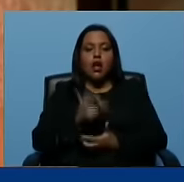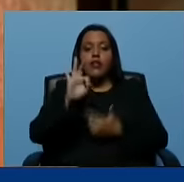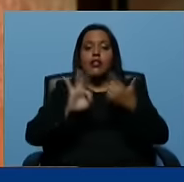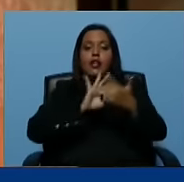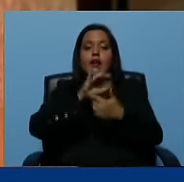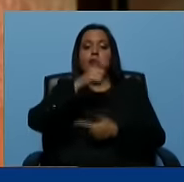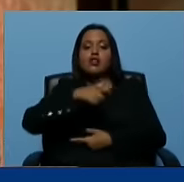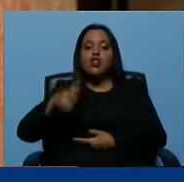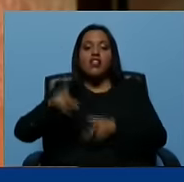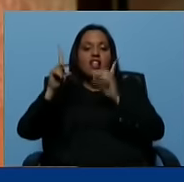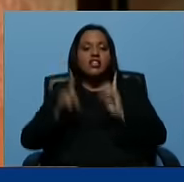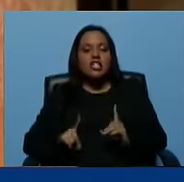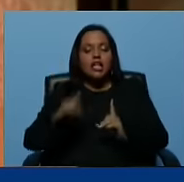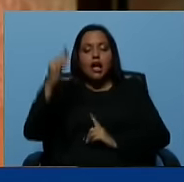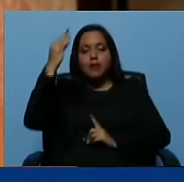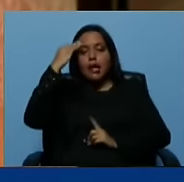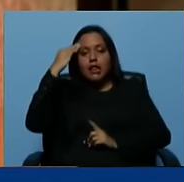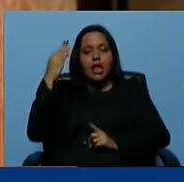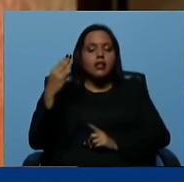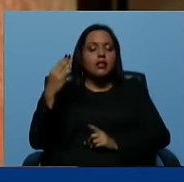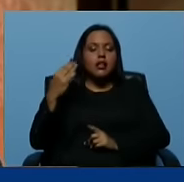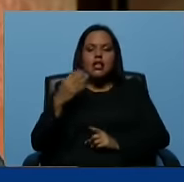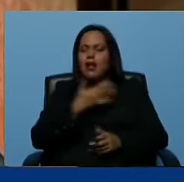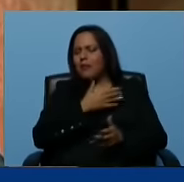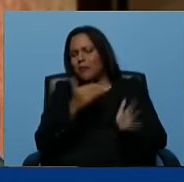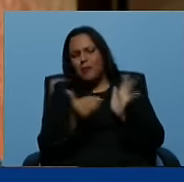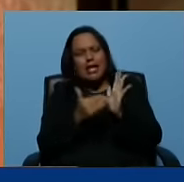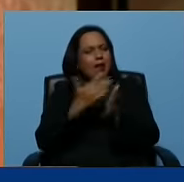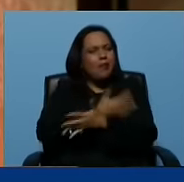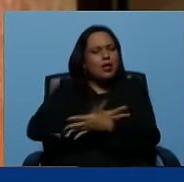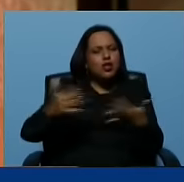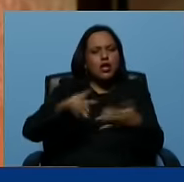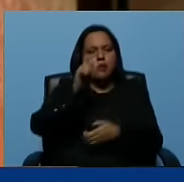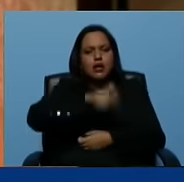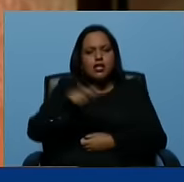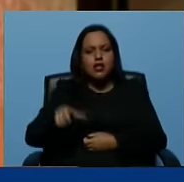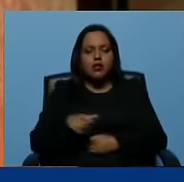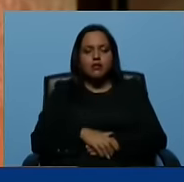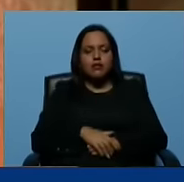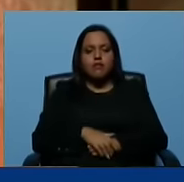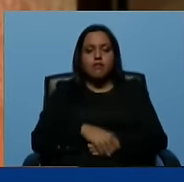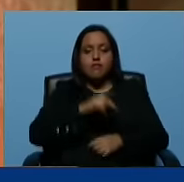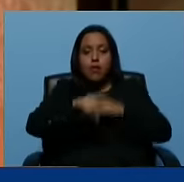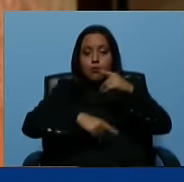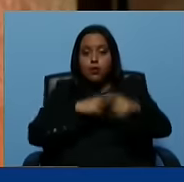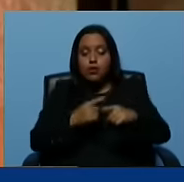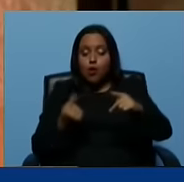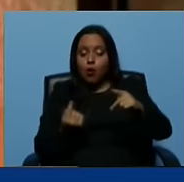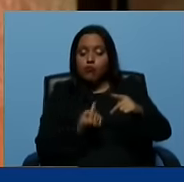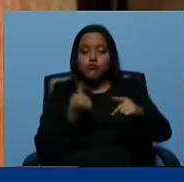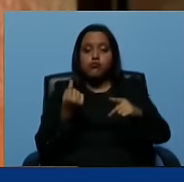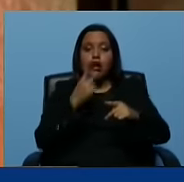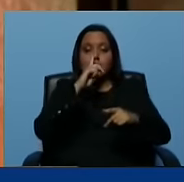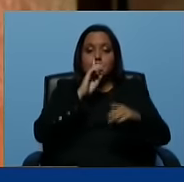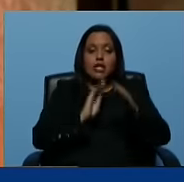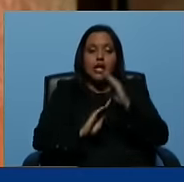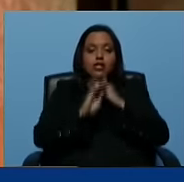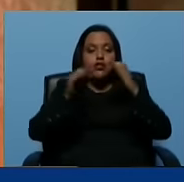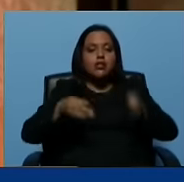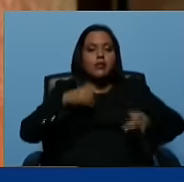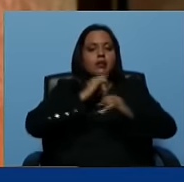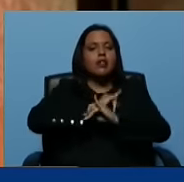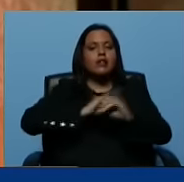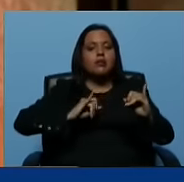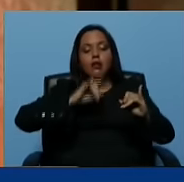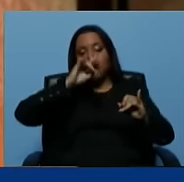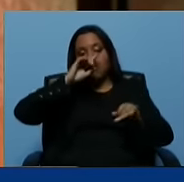personas deciden por la mente de miles de millones de personas. El proceso de la espiral del silencio siempre culmina en